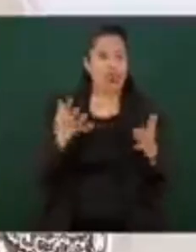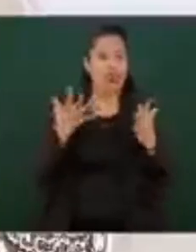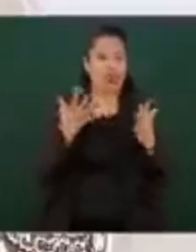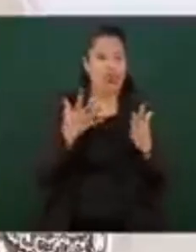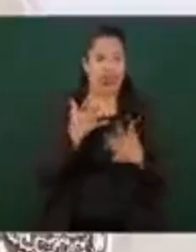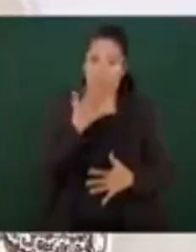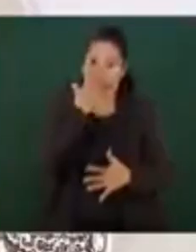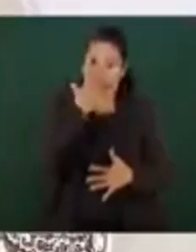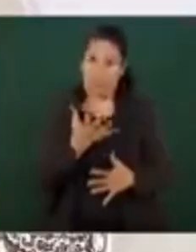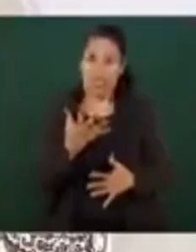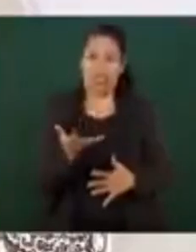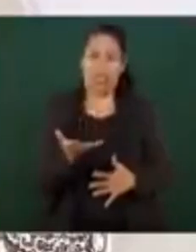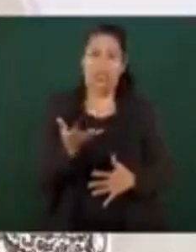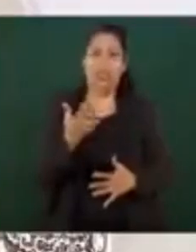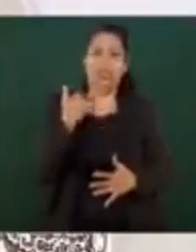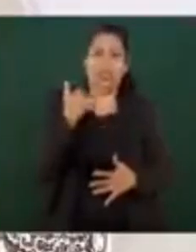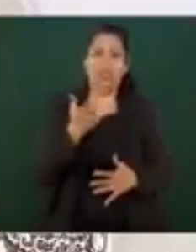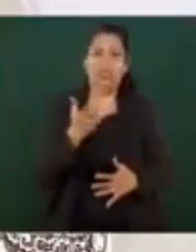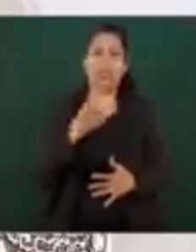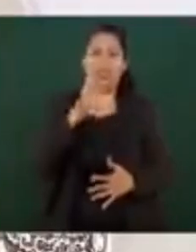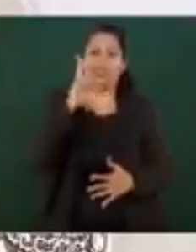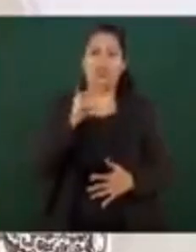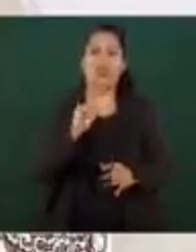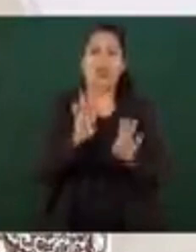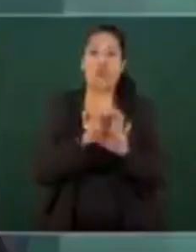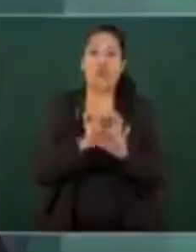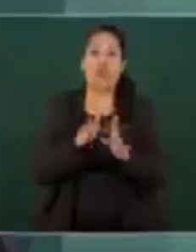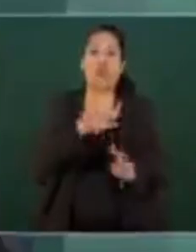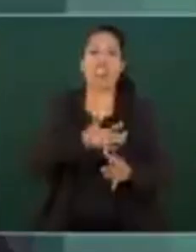que se respeten y no se violen los derechos humanos.